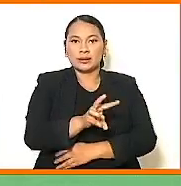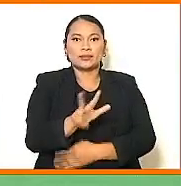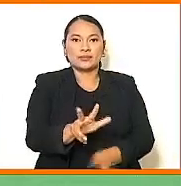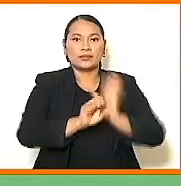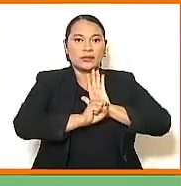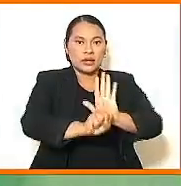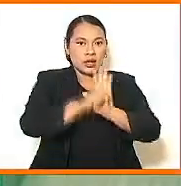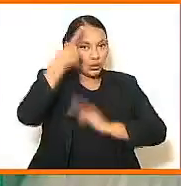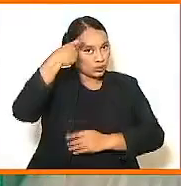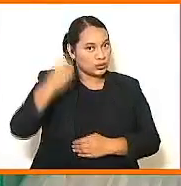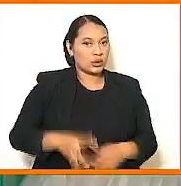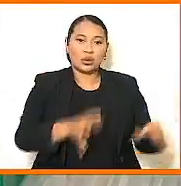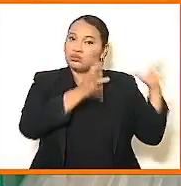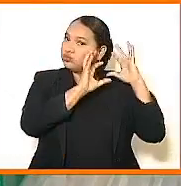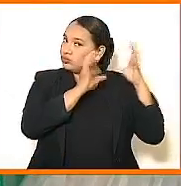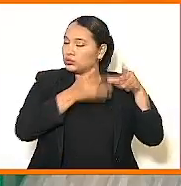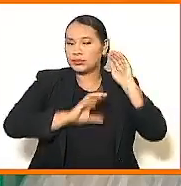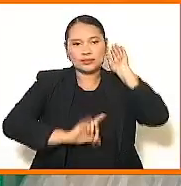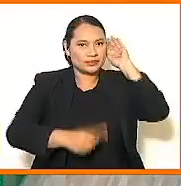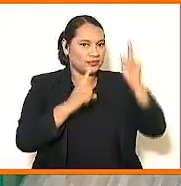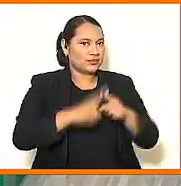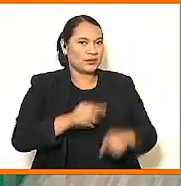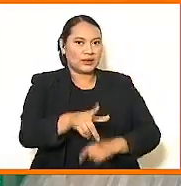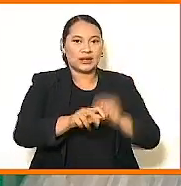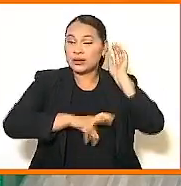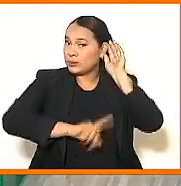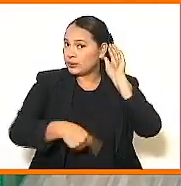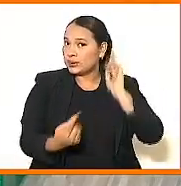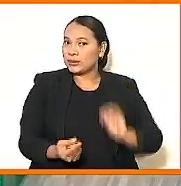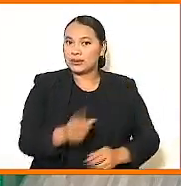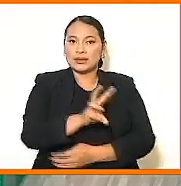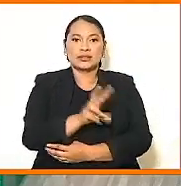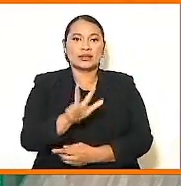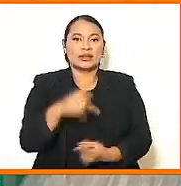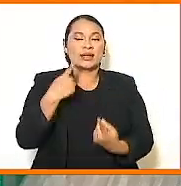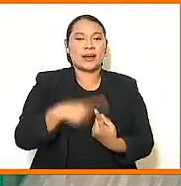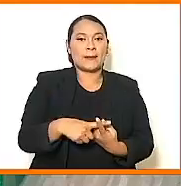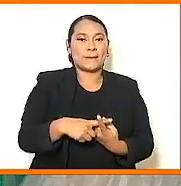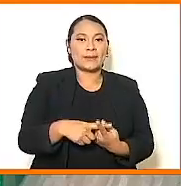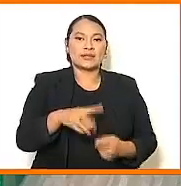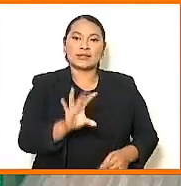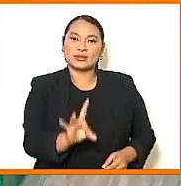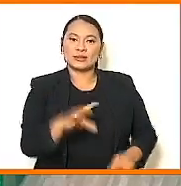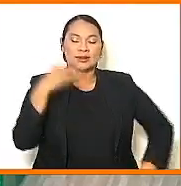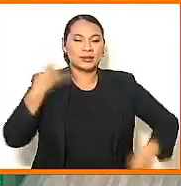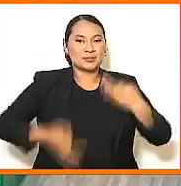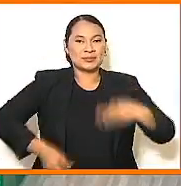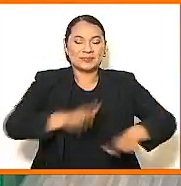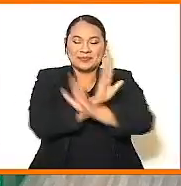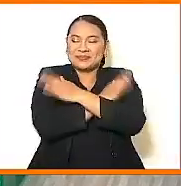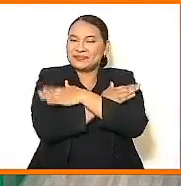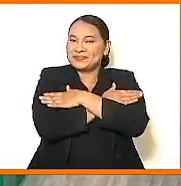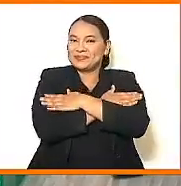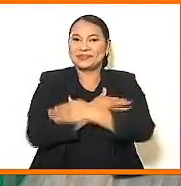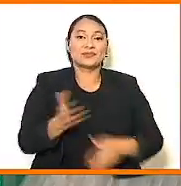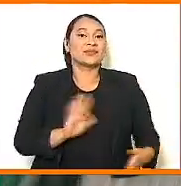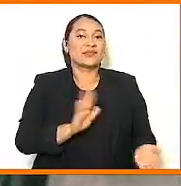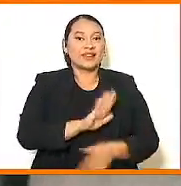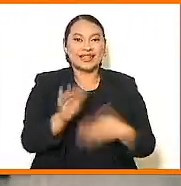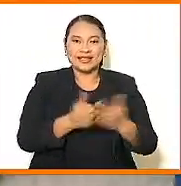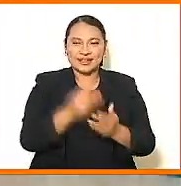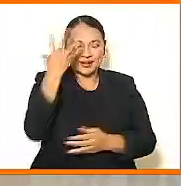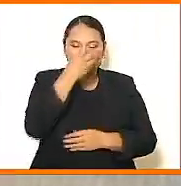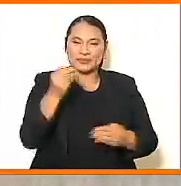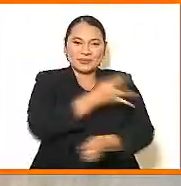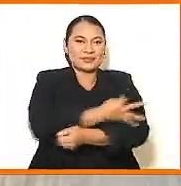su símbolo de sueños, Coco. Para Multi X 3X y para más 1, 63 más 8. Felicidades, nos despedimos deseándoles